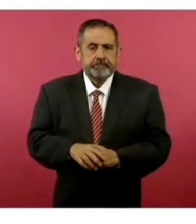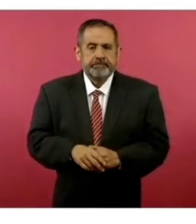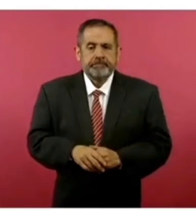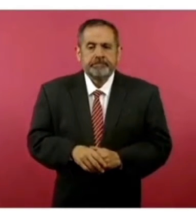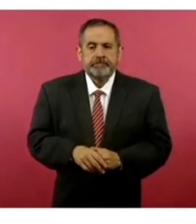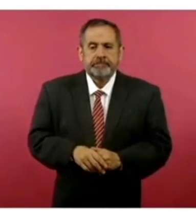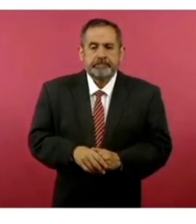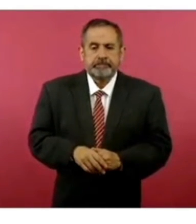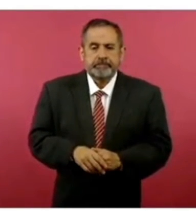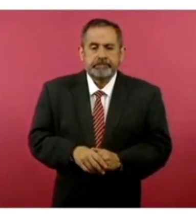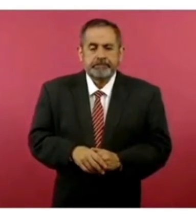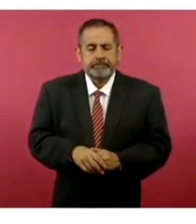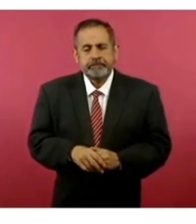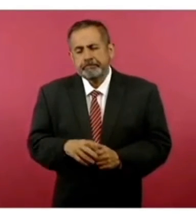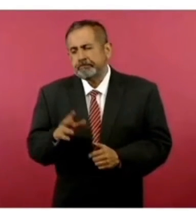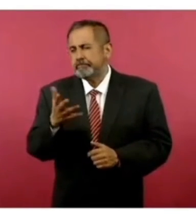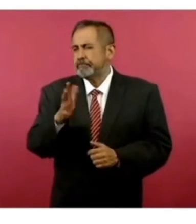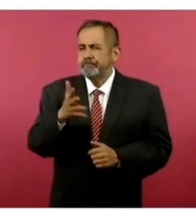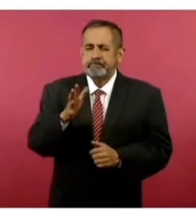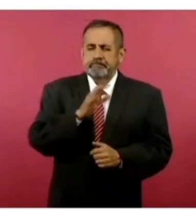es como si